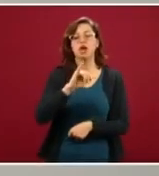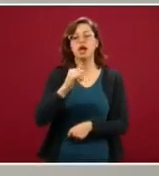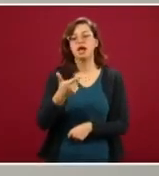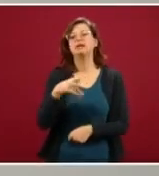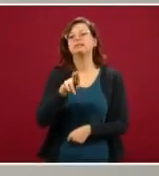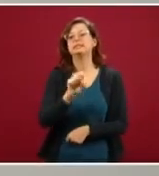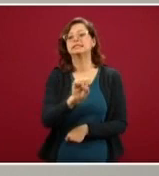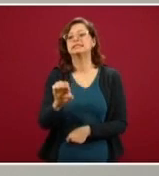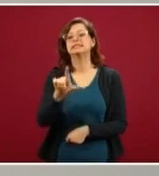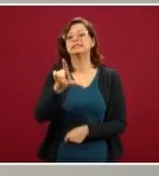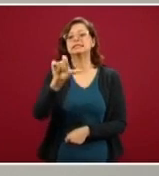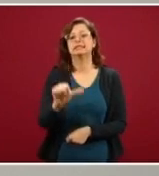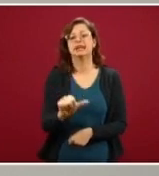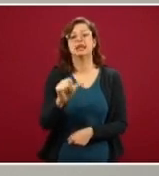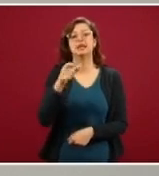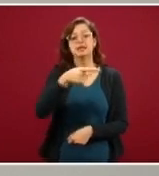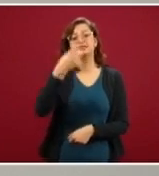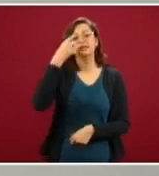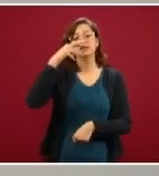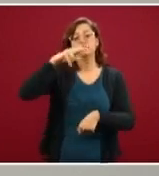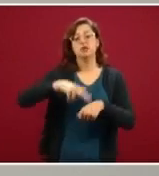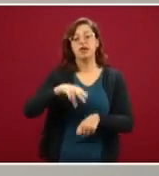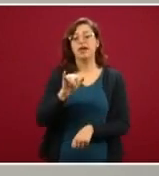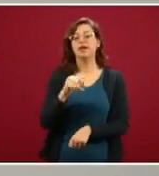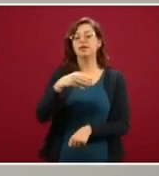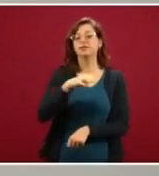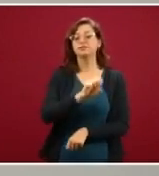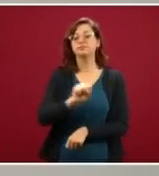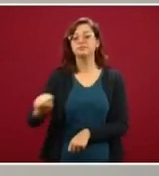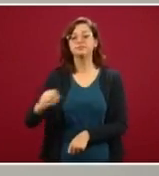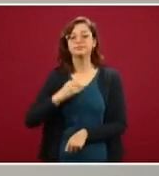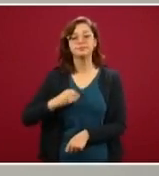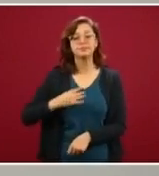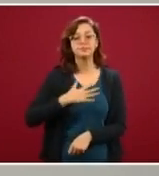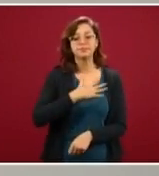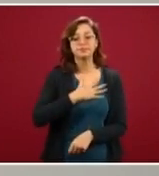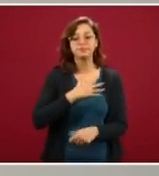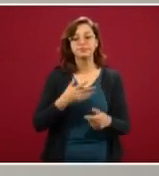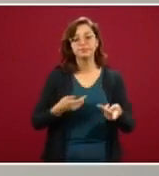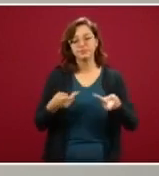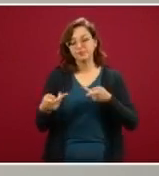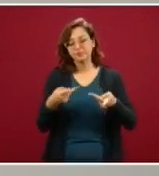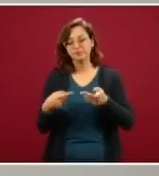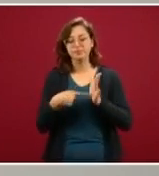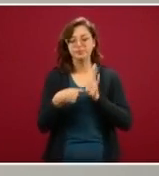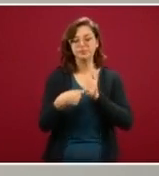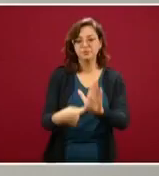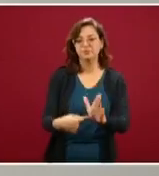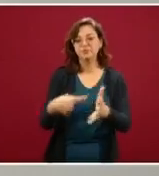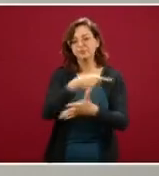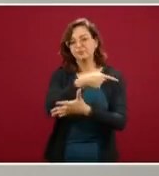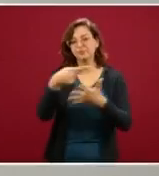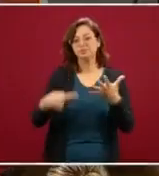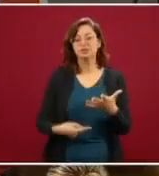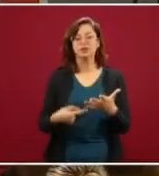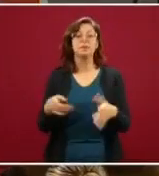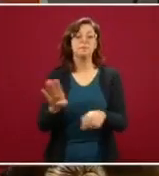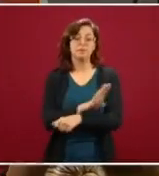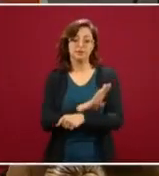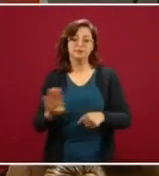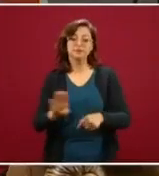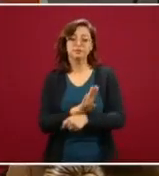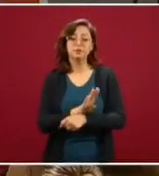quien nos explicará detalles de este magnífico programa que ilustrarán los potenciales que tiene